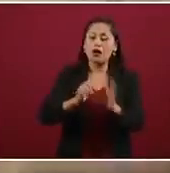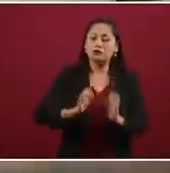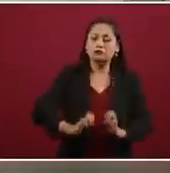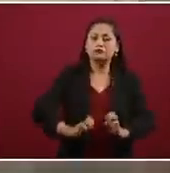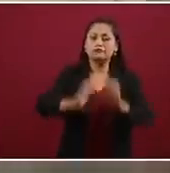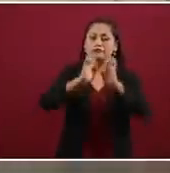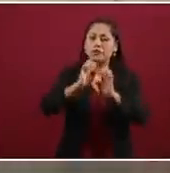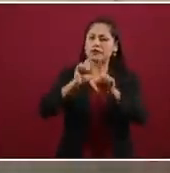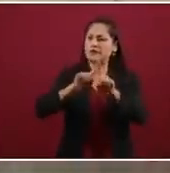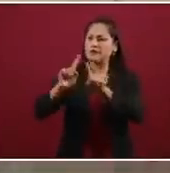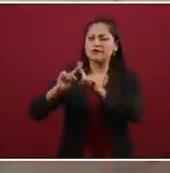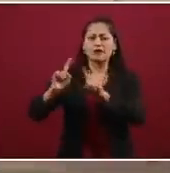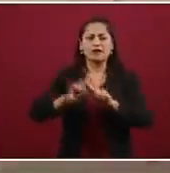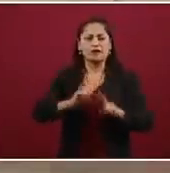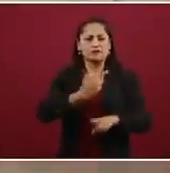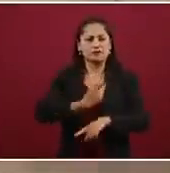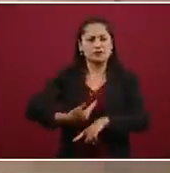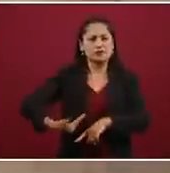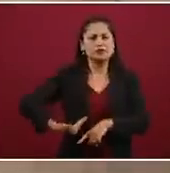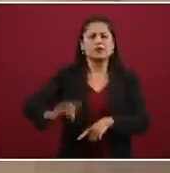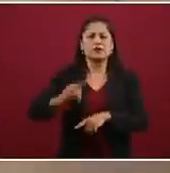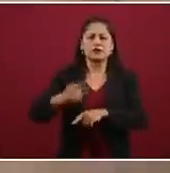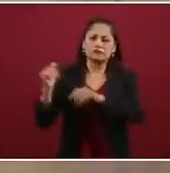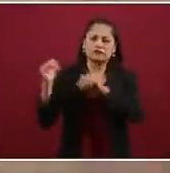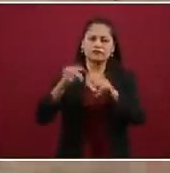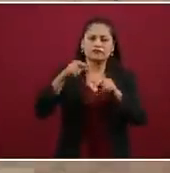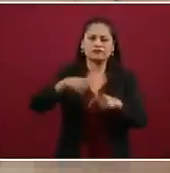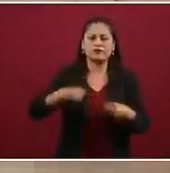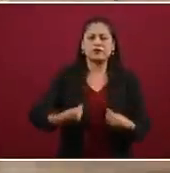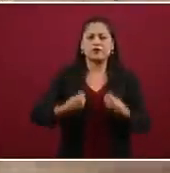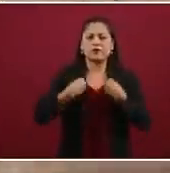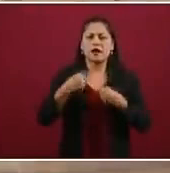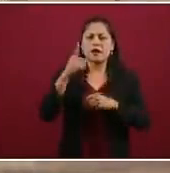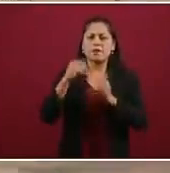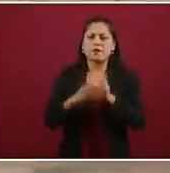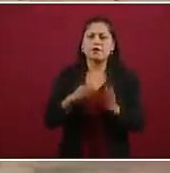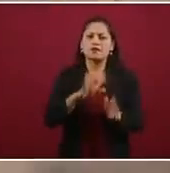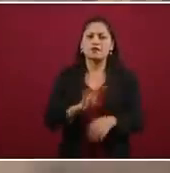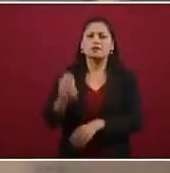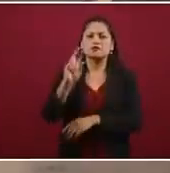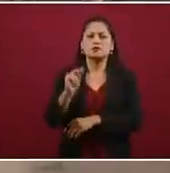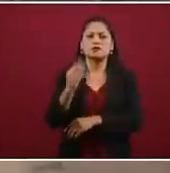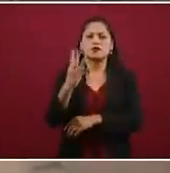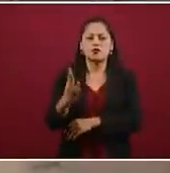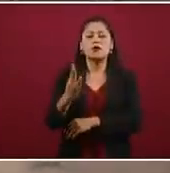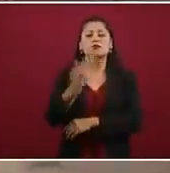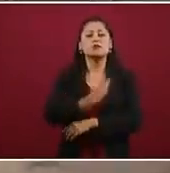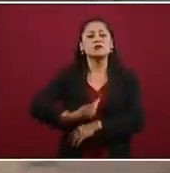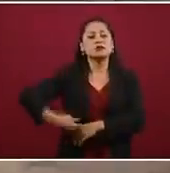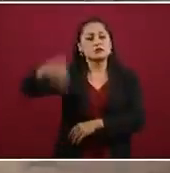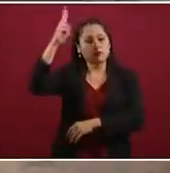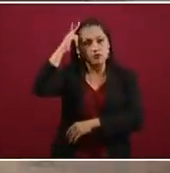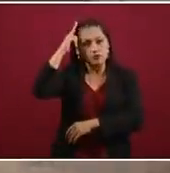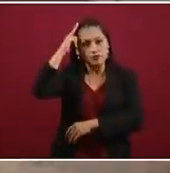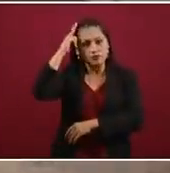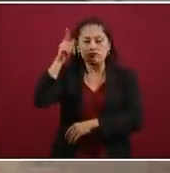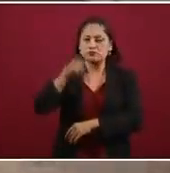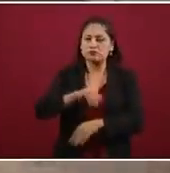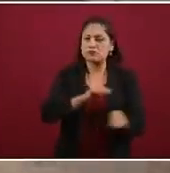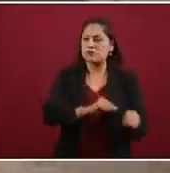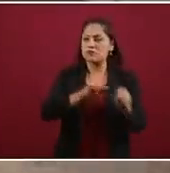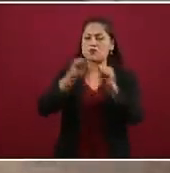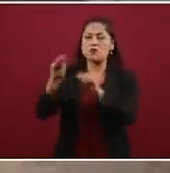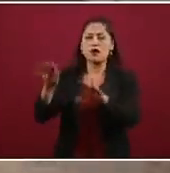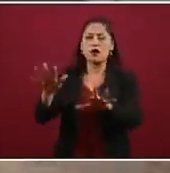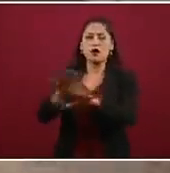los mandatarios del México independiente hasta 1884. El presidente Porfirio Díaz decide trasladarse al Castillo